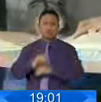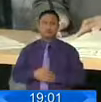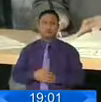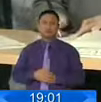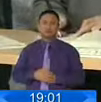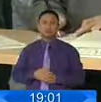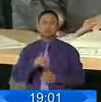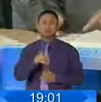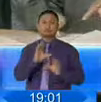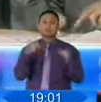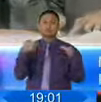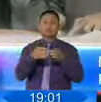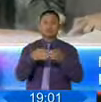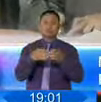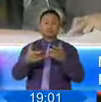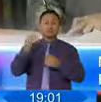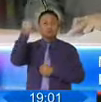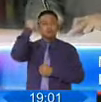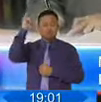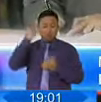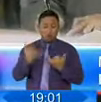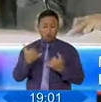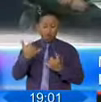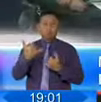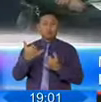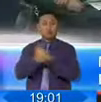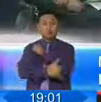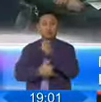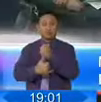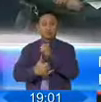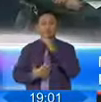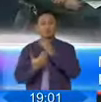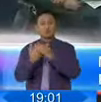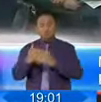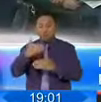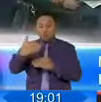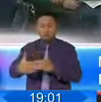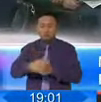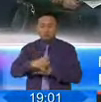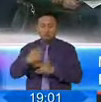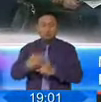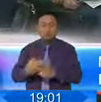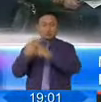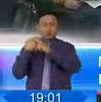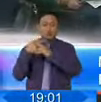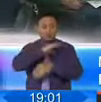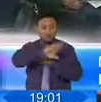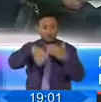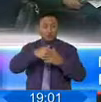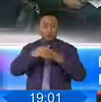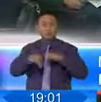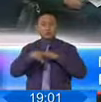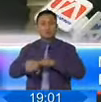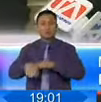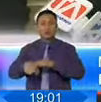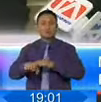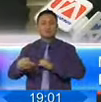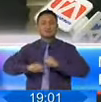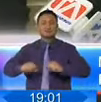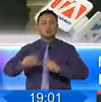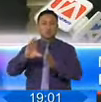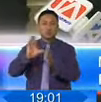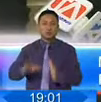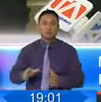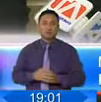coalición de organizaciones considera que el país vive una nueva etapa y es responsabilidad civil el impulsar la acción ciudadana. Decirle